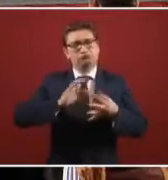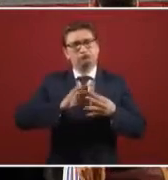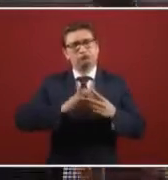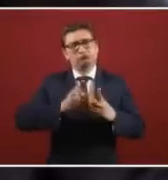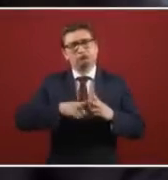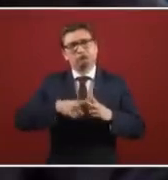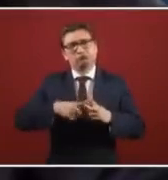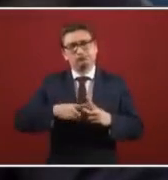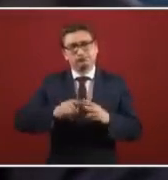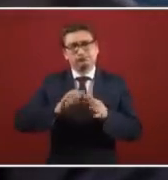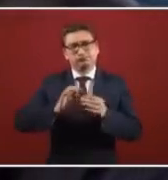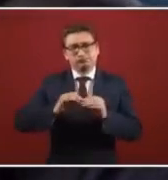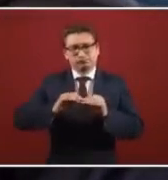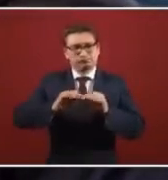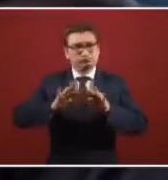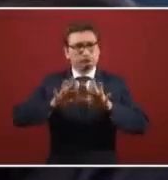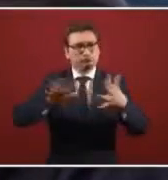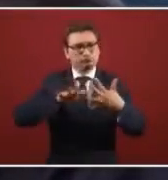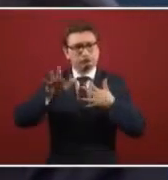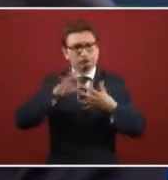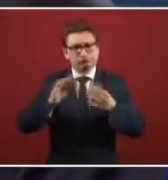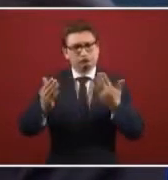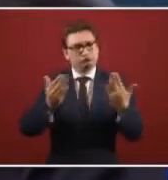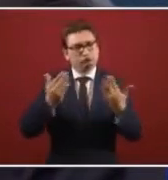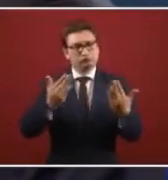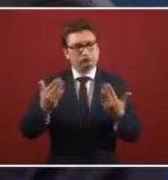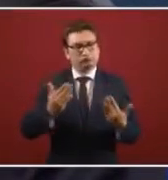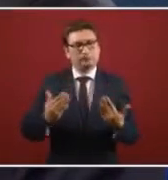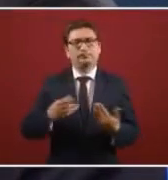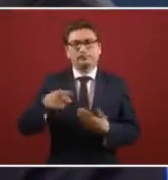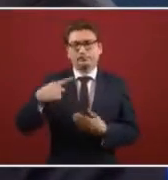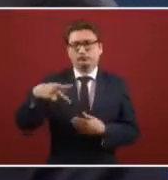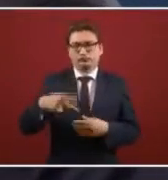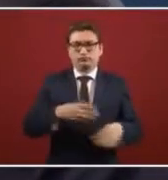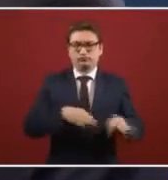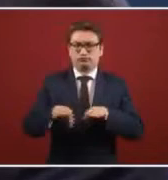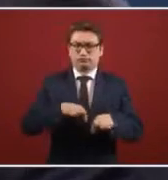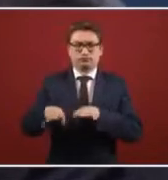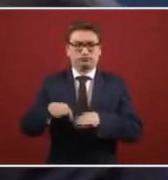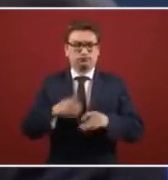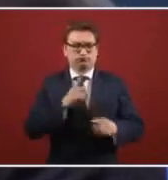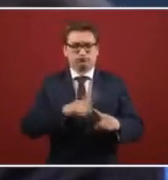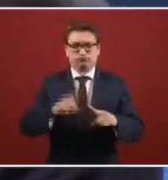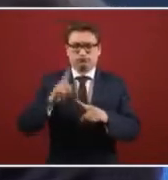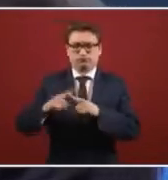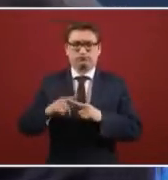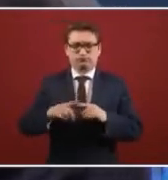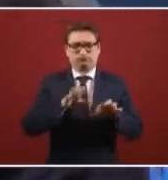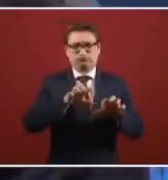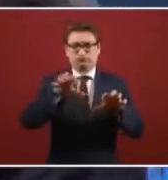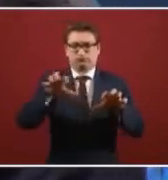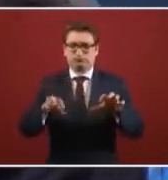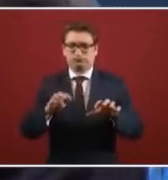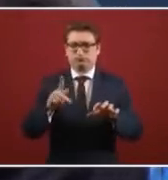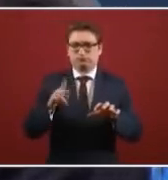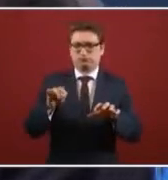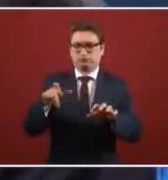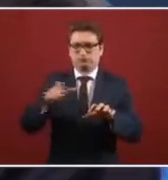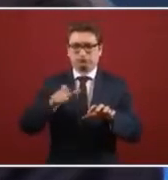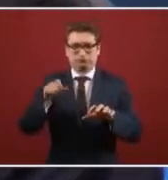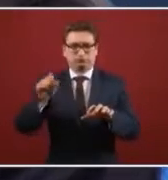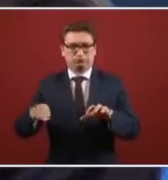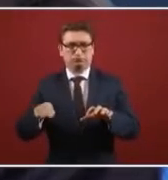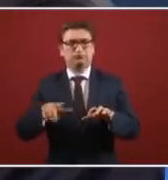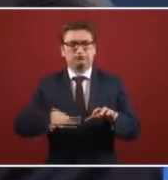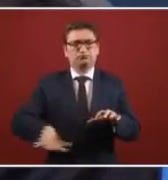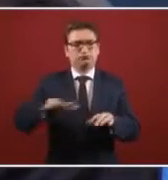números ante nosotros. So they unveiled their numbers for también dentro de la franquicia Pemex en la misma